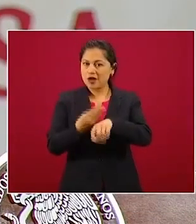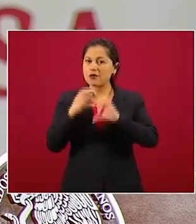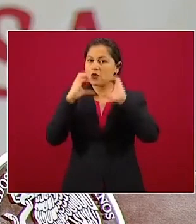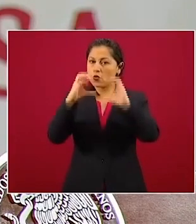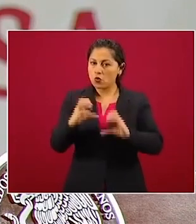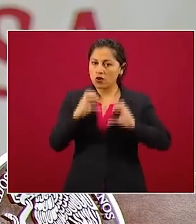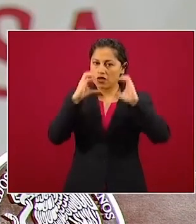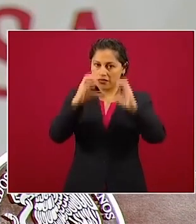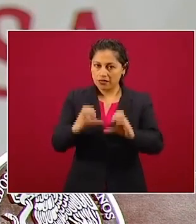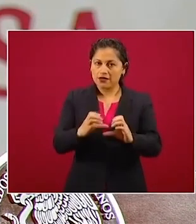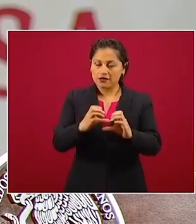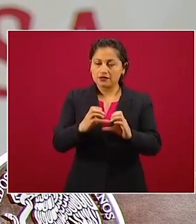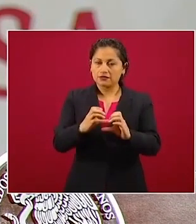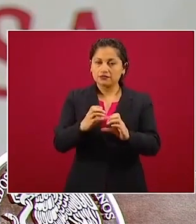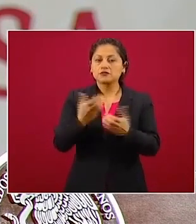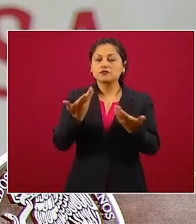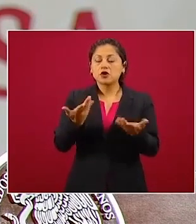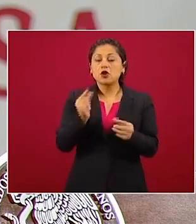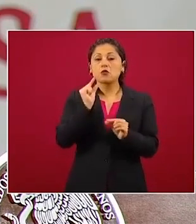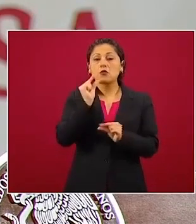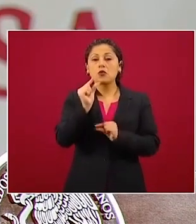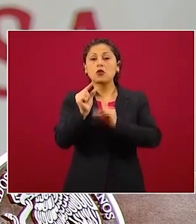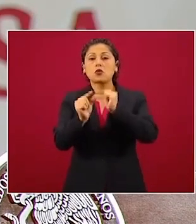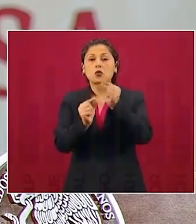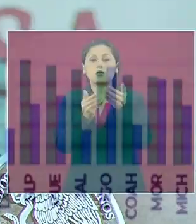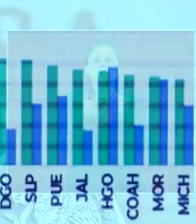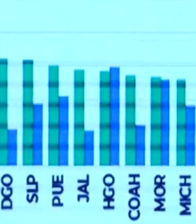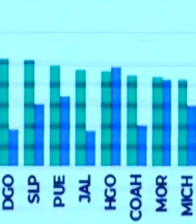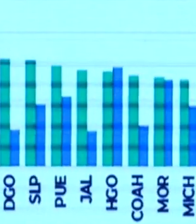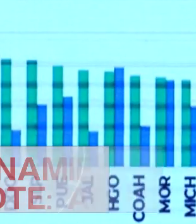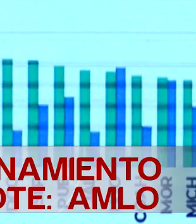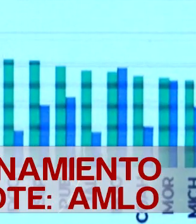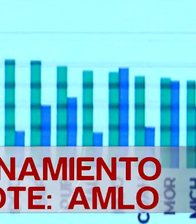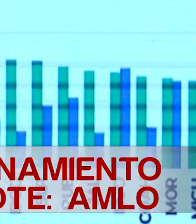abrir poco a poco con medidas